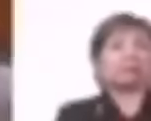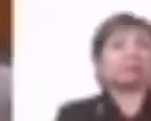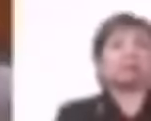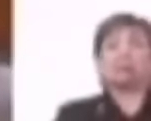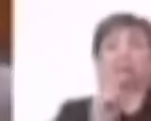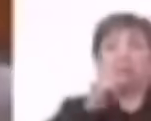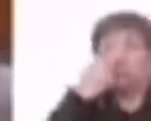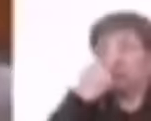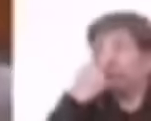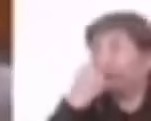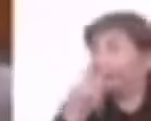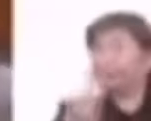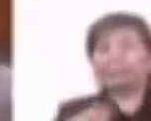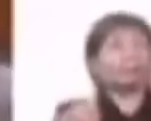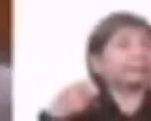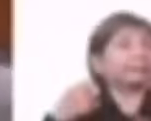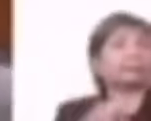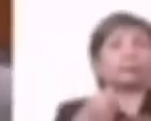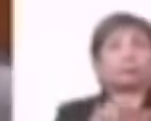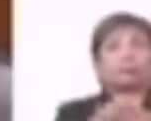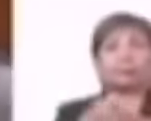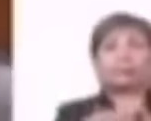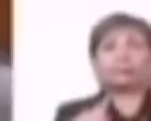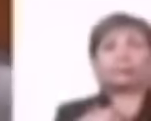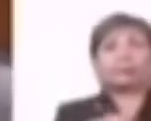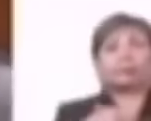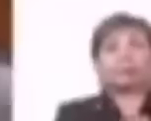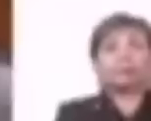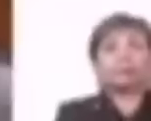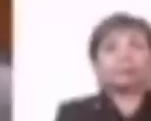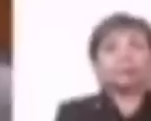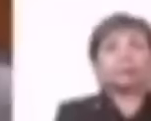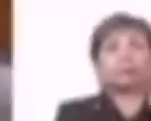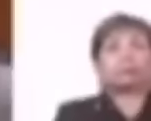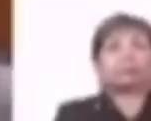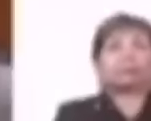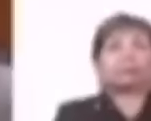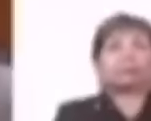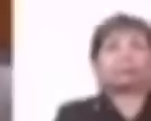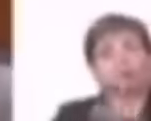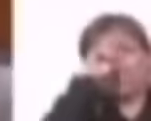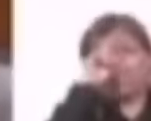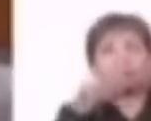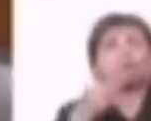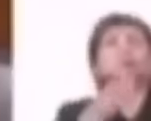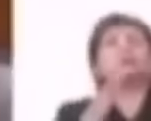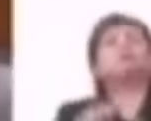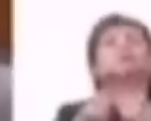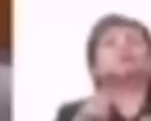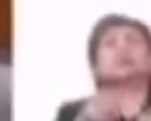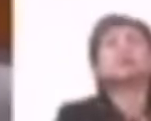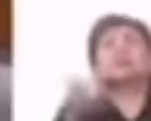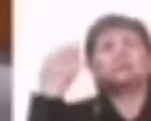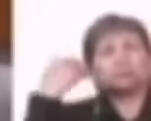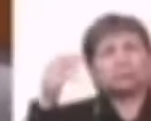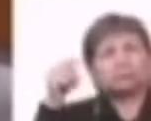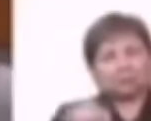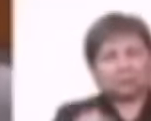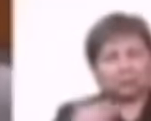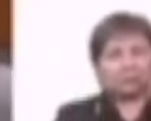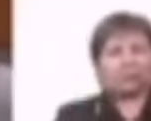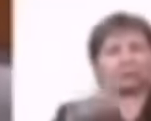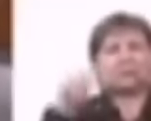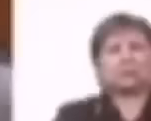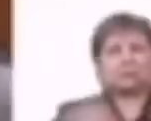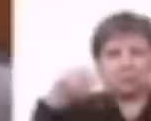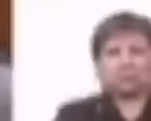no dándonos cuenta del atropello que ellos están haciendo con nuestro país. ¿Por qué recurrir afuera? Exijamos que la justicia aquí